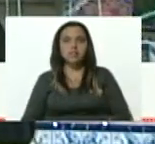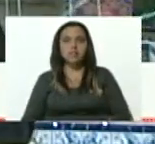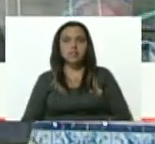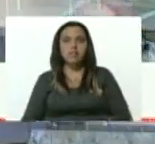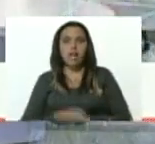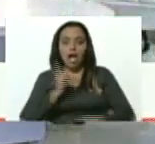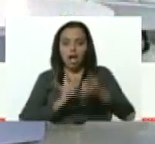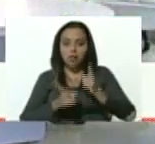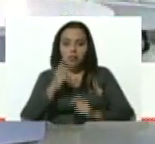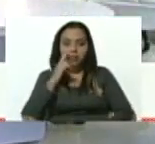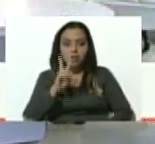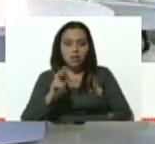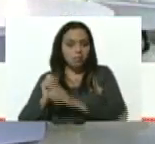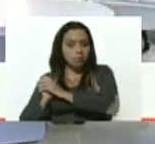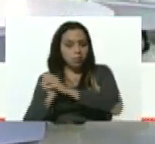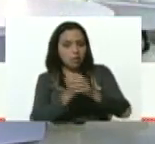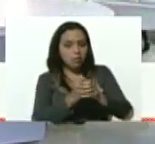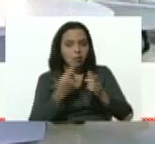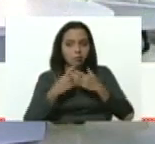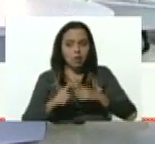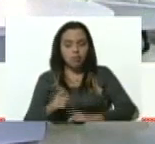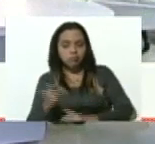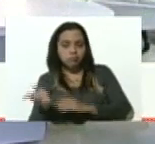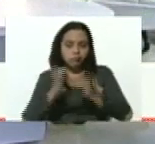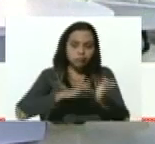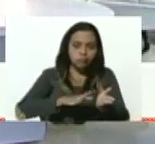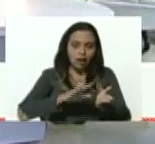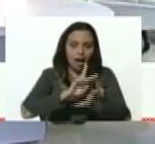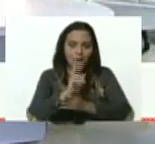Algunos están viendo el béisbol, pero pasan del béisbol